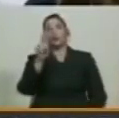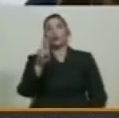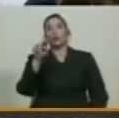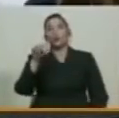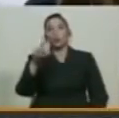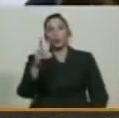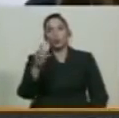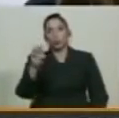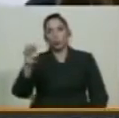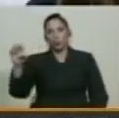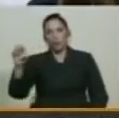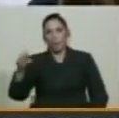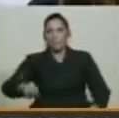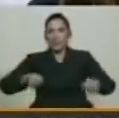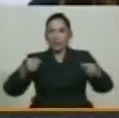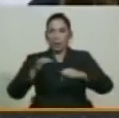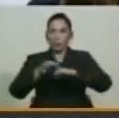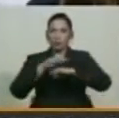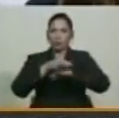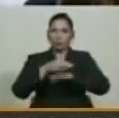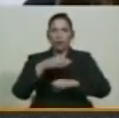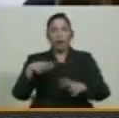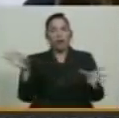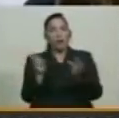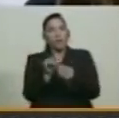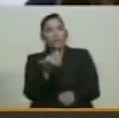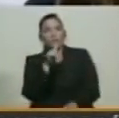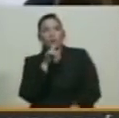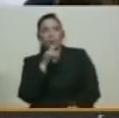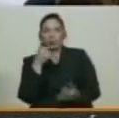municipales de nuestra entidad. La información que hasta ahora podemos